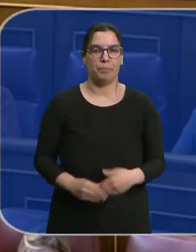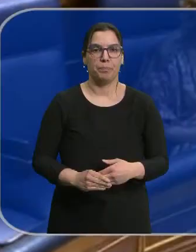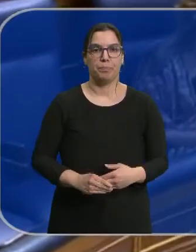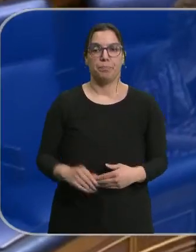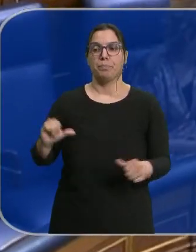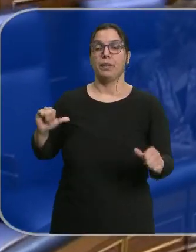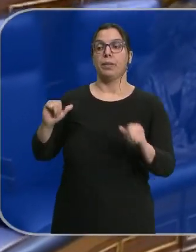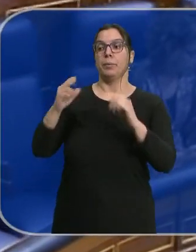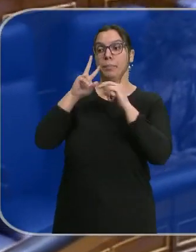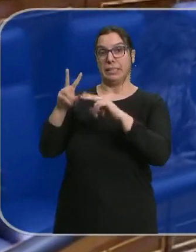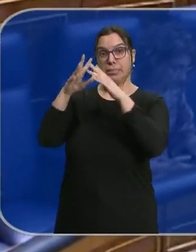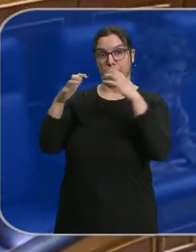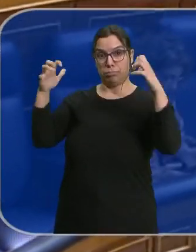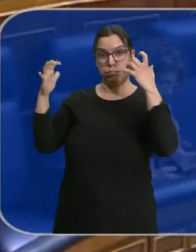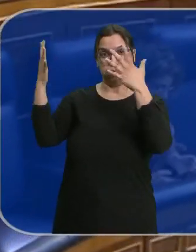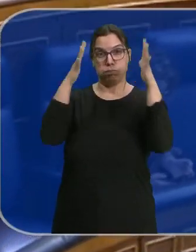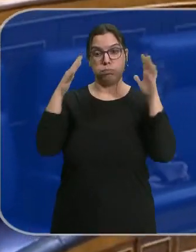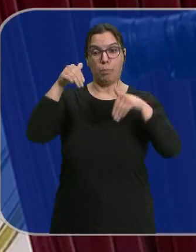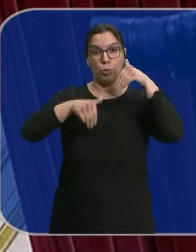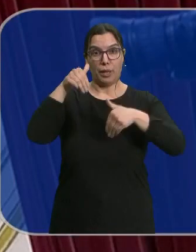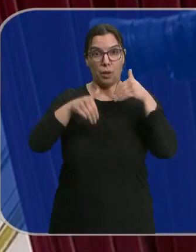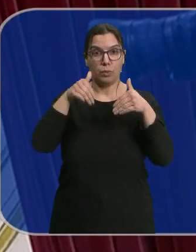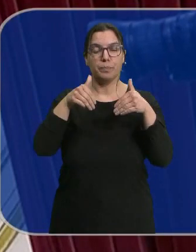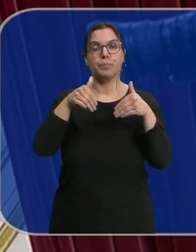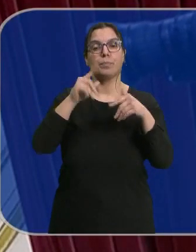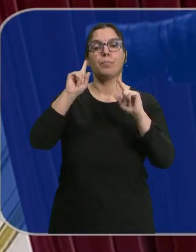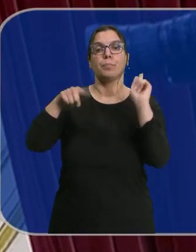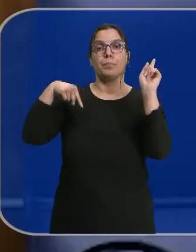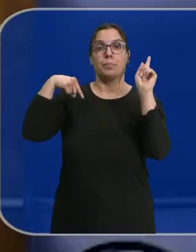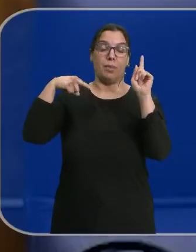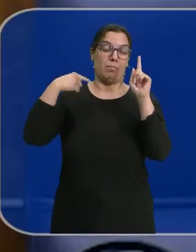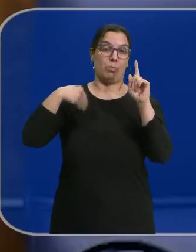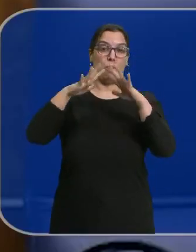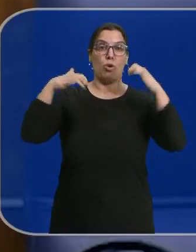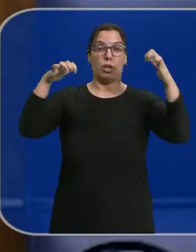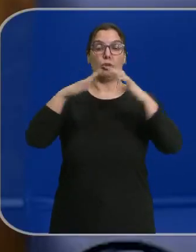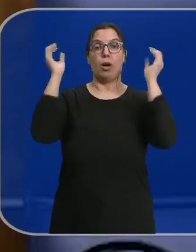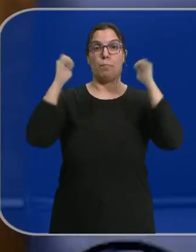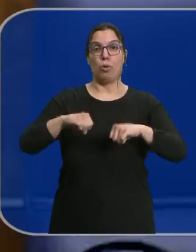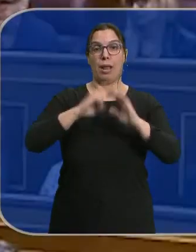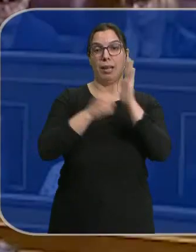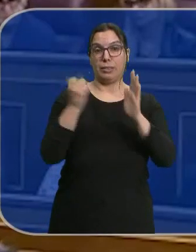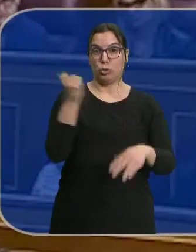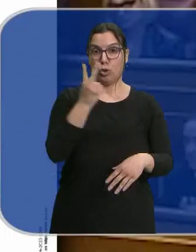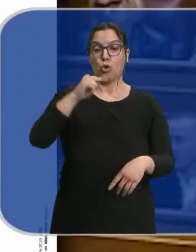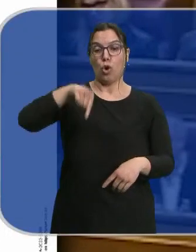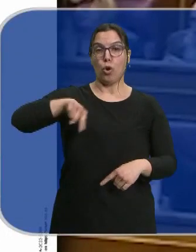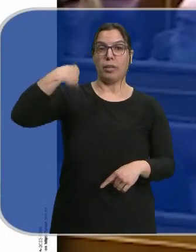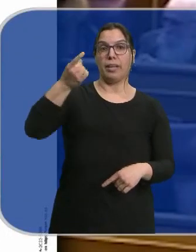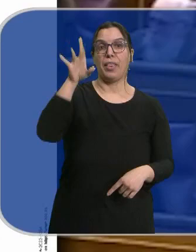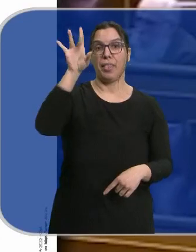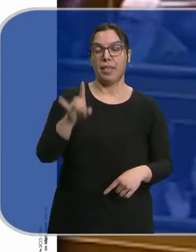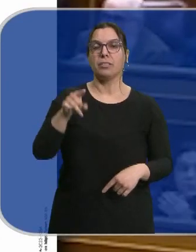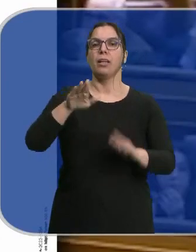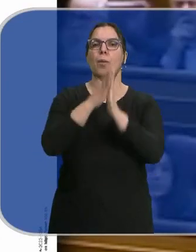15 días después de esta imagen, comienza la votación. El Congreso aprobando la ley trans y del aborto. Hoy se publican en